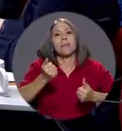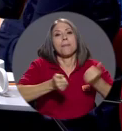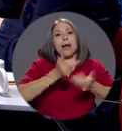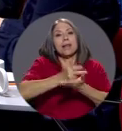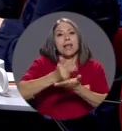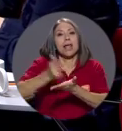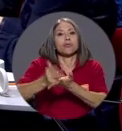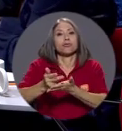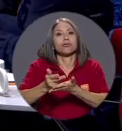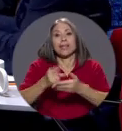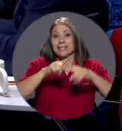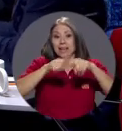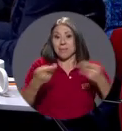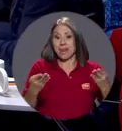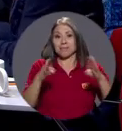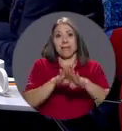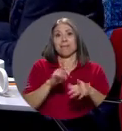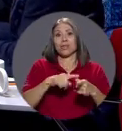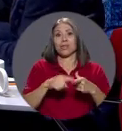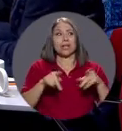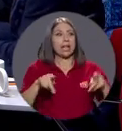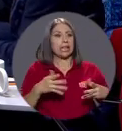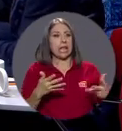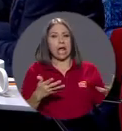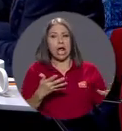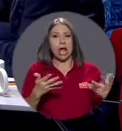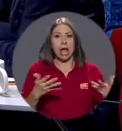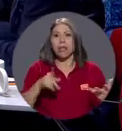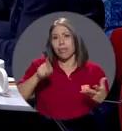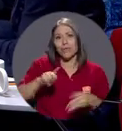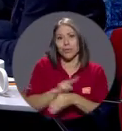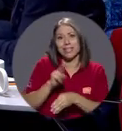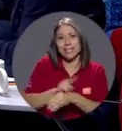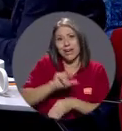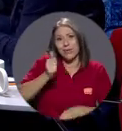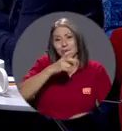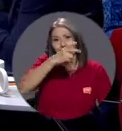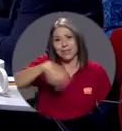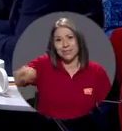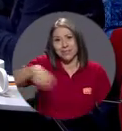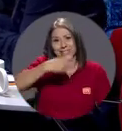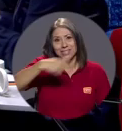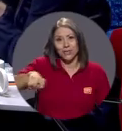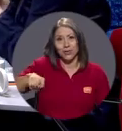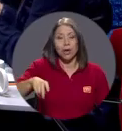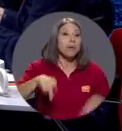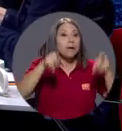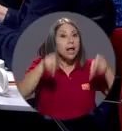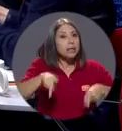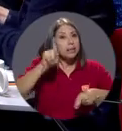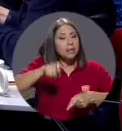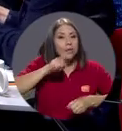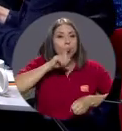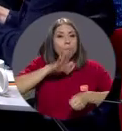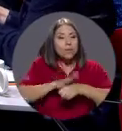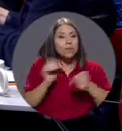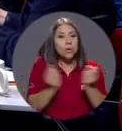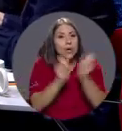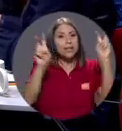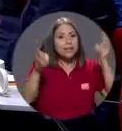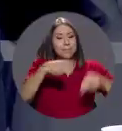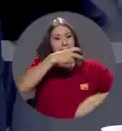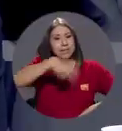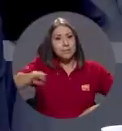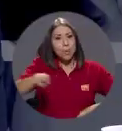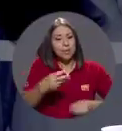parqueos. Podríamos también decir, bueno, es que la gente tiene que comprometerse con el tema de transporte